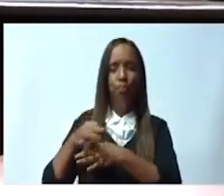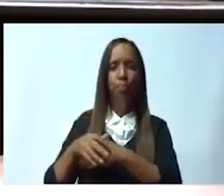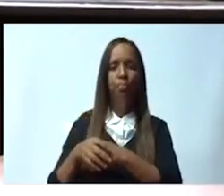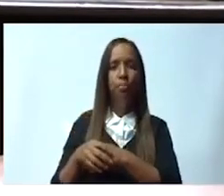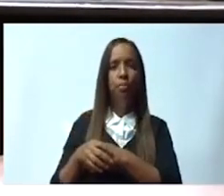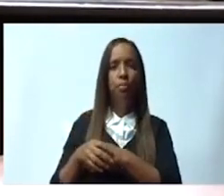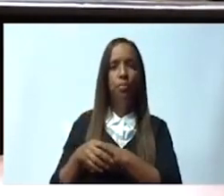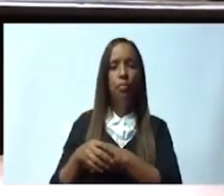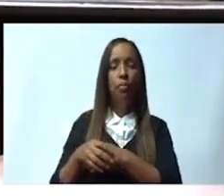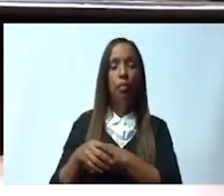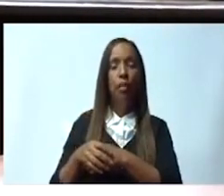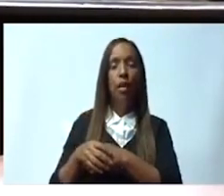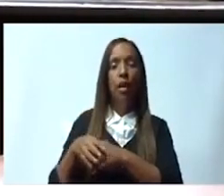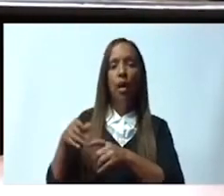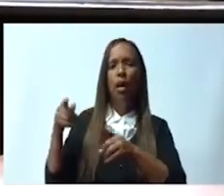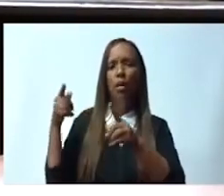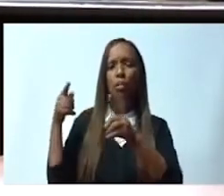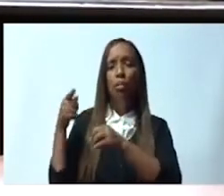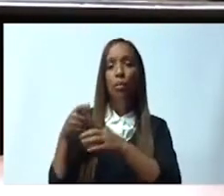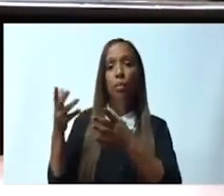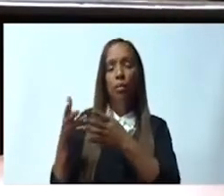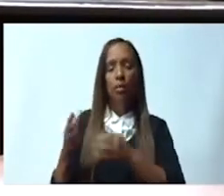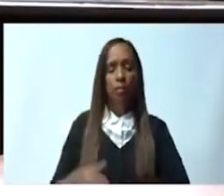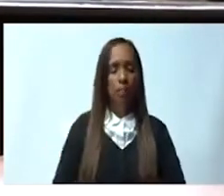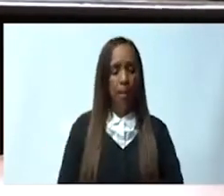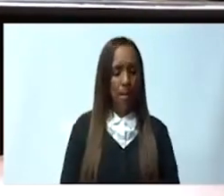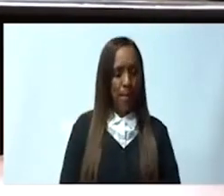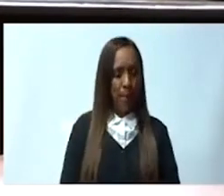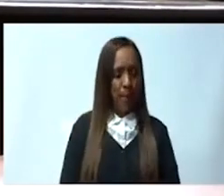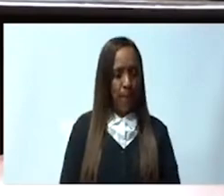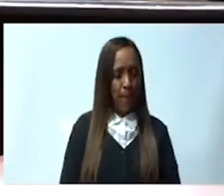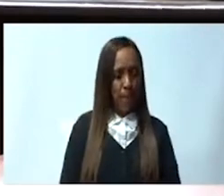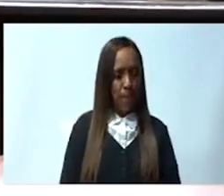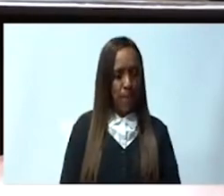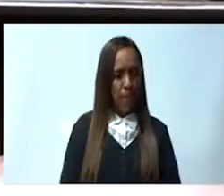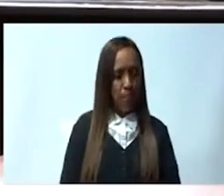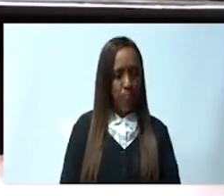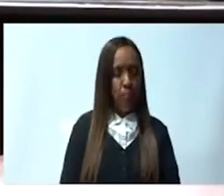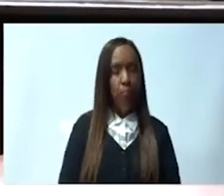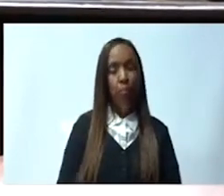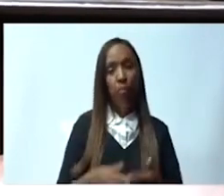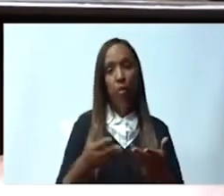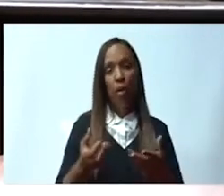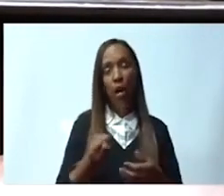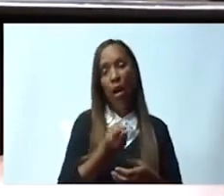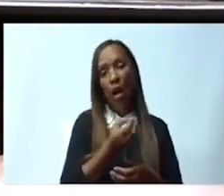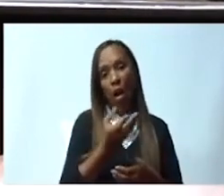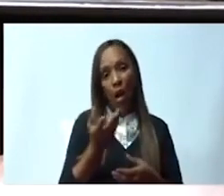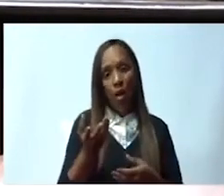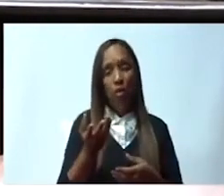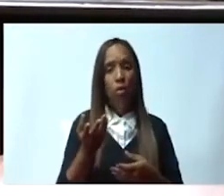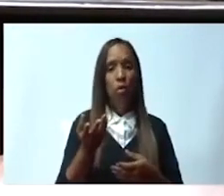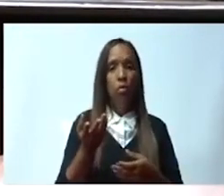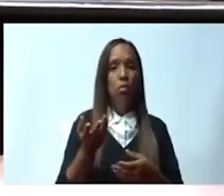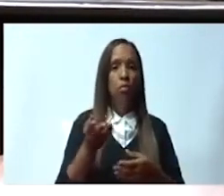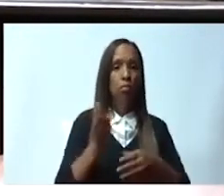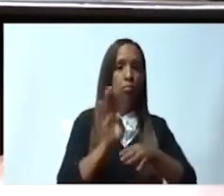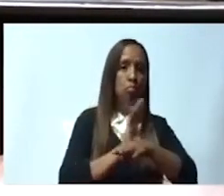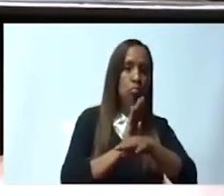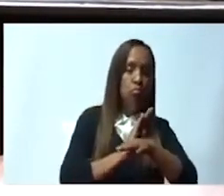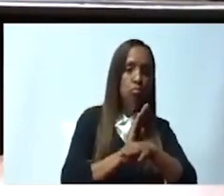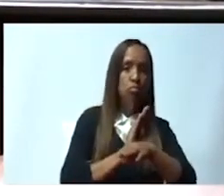a solucionar una serie de conflictos de manera administrativa sin necesidad de llegar a